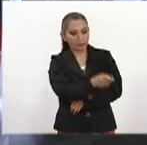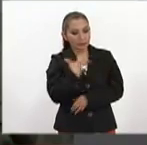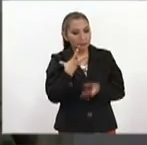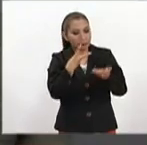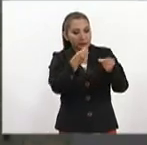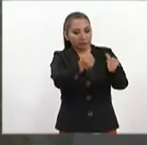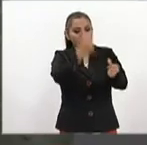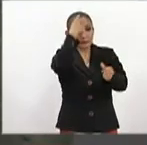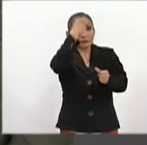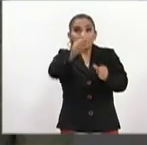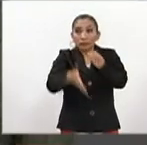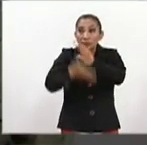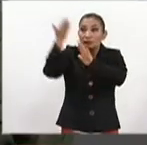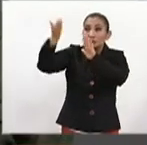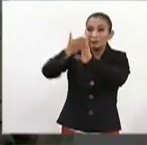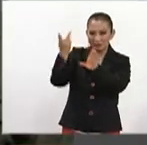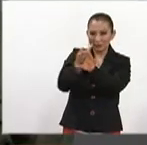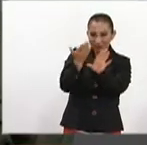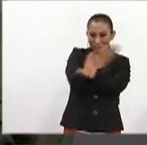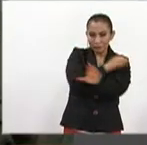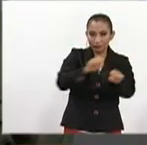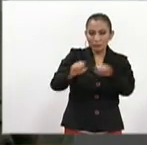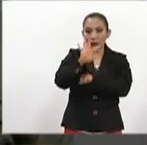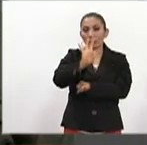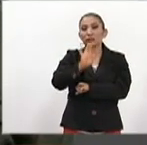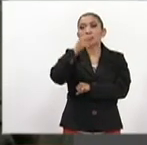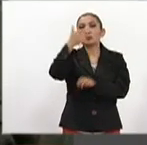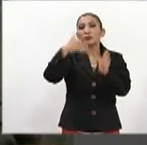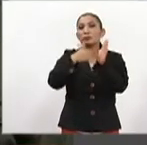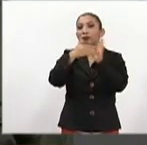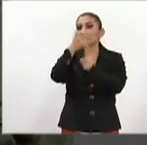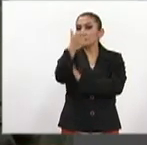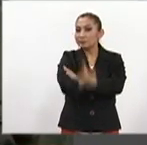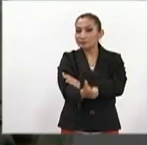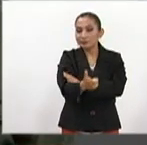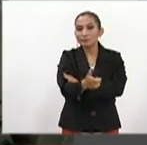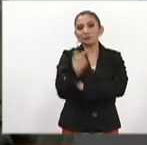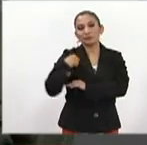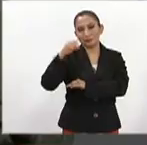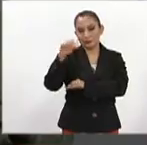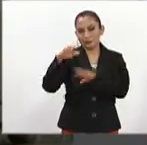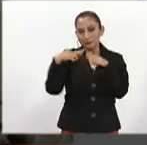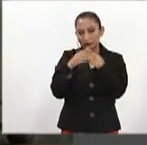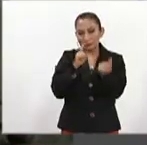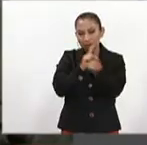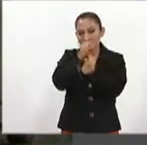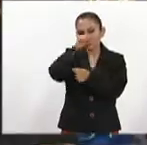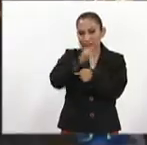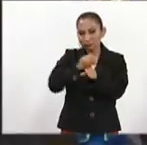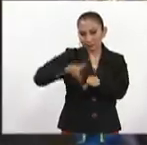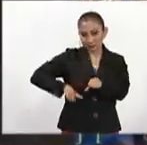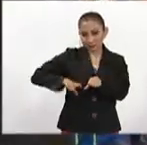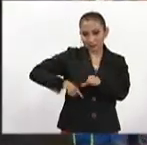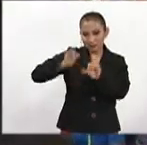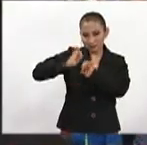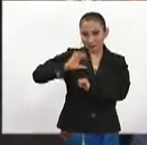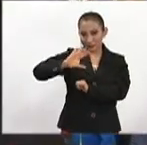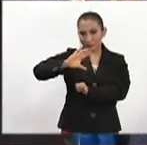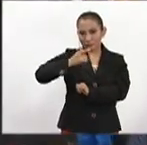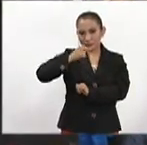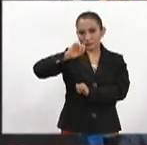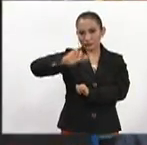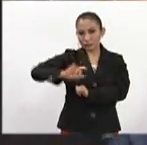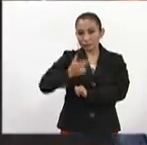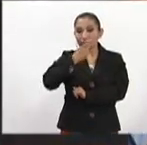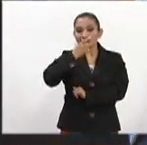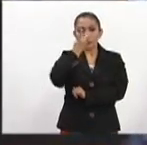costo de la reconstrucción tras los sismos será de 48 mil millones de pesos. En este encuentro, el secretario de Gobernación, Miguel Ángel Osorio Chong, informó